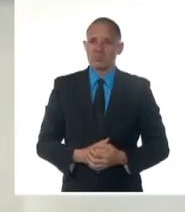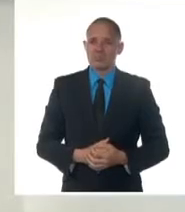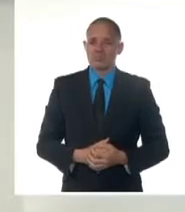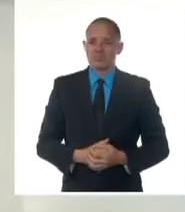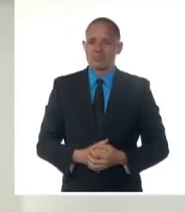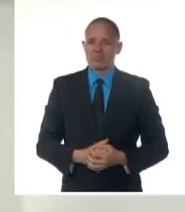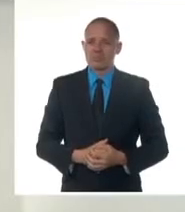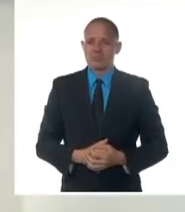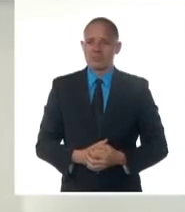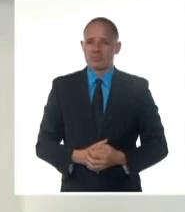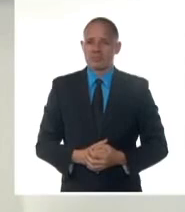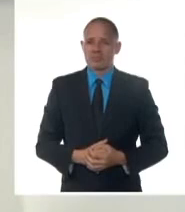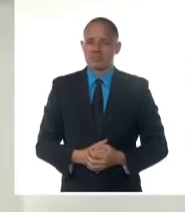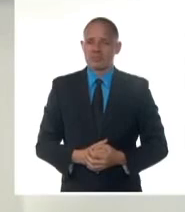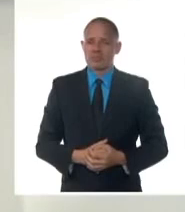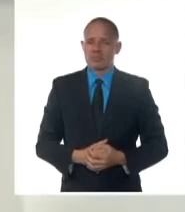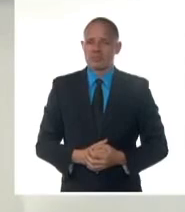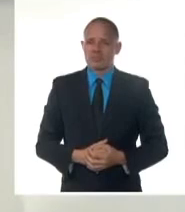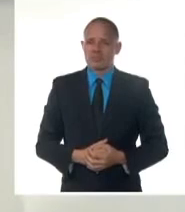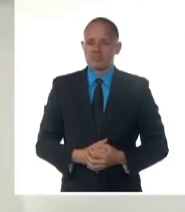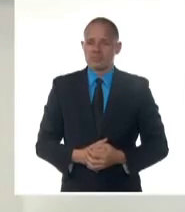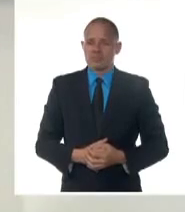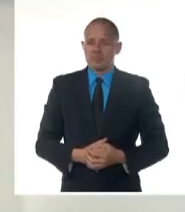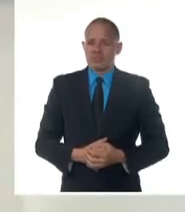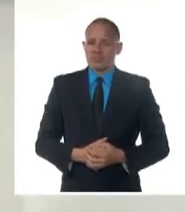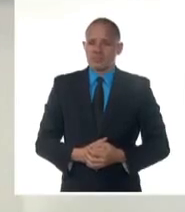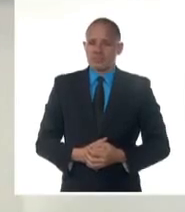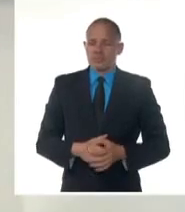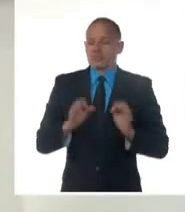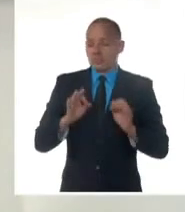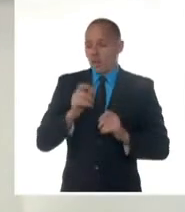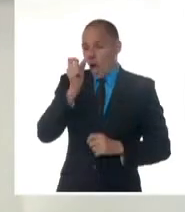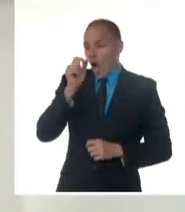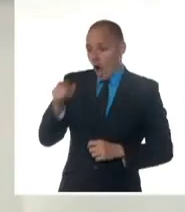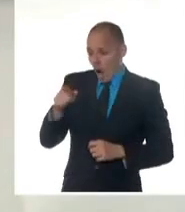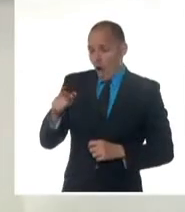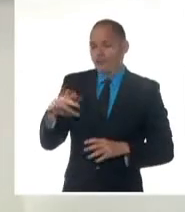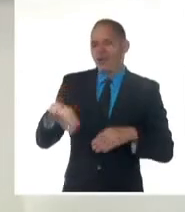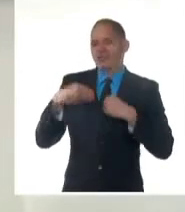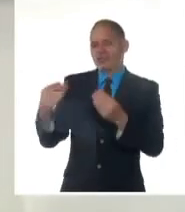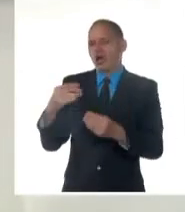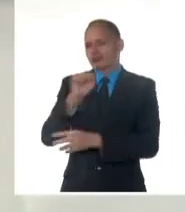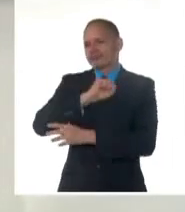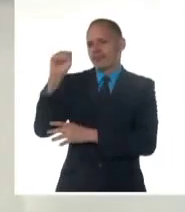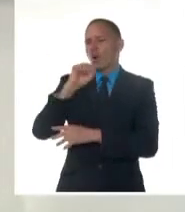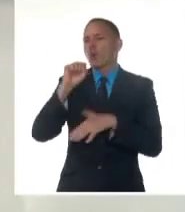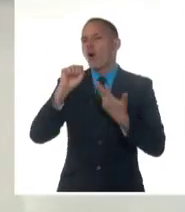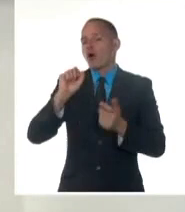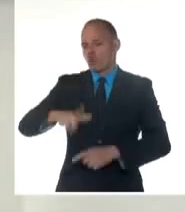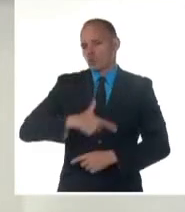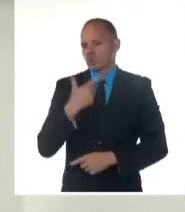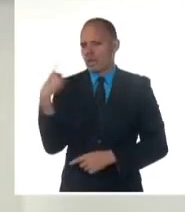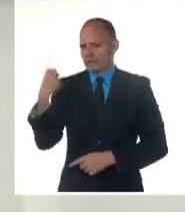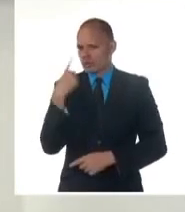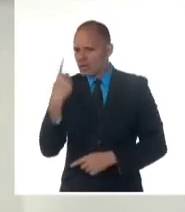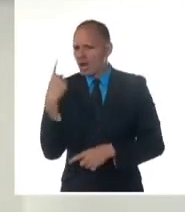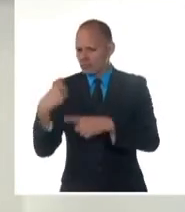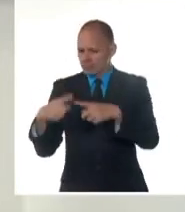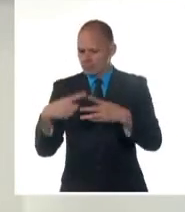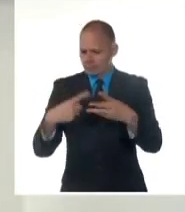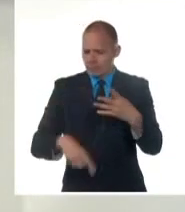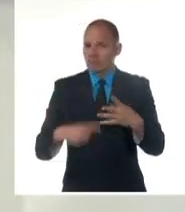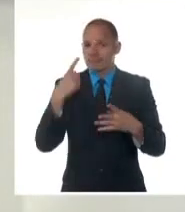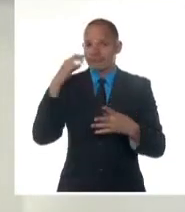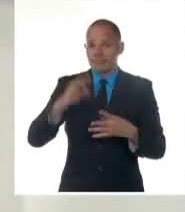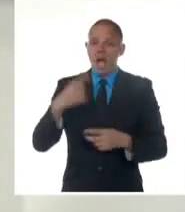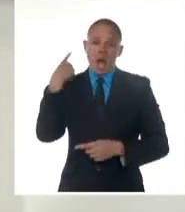Entre otros reconocimientos, Roberto Pacheco recibió la distinción por la cultura nacional y la Mártires de Barbados, el Premio Nacional de Radio en 2018 y